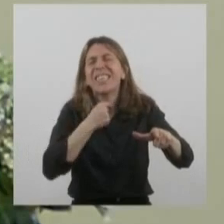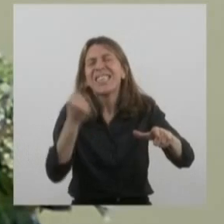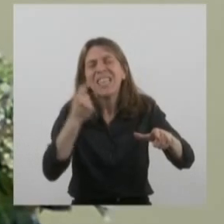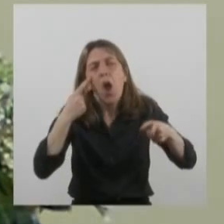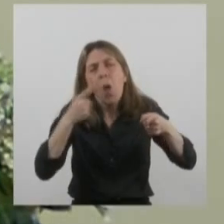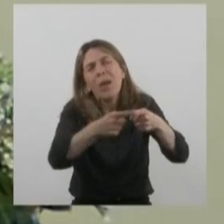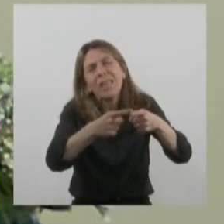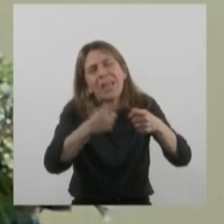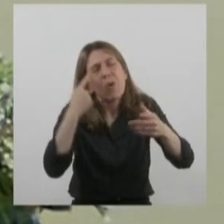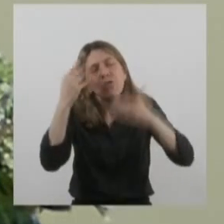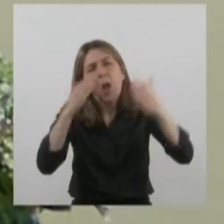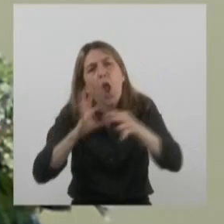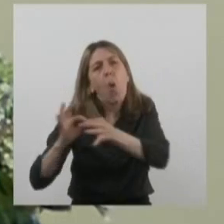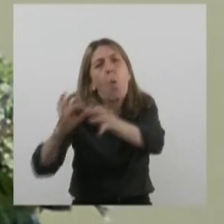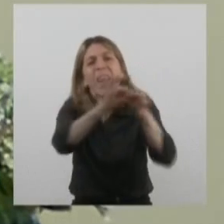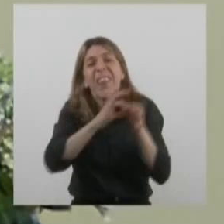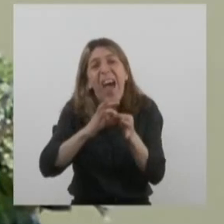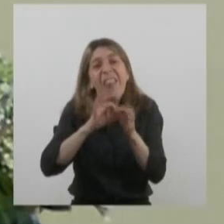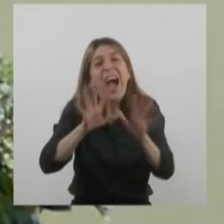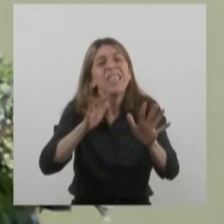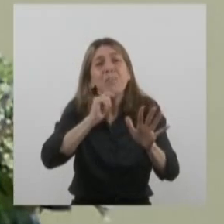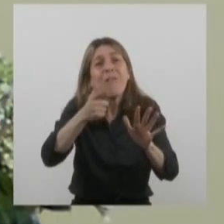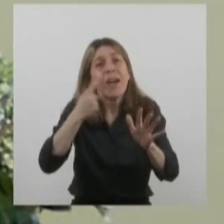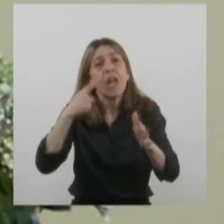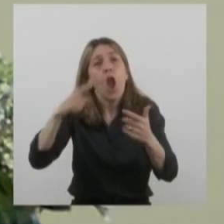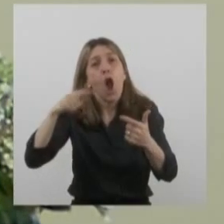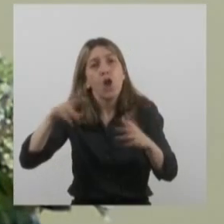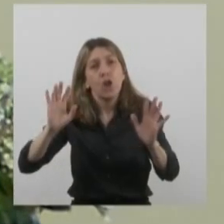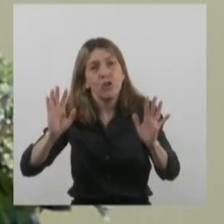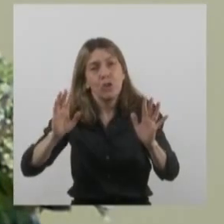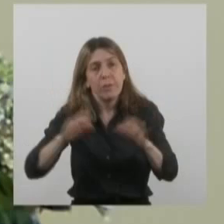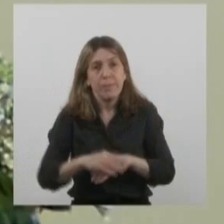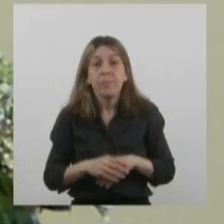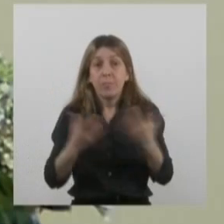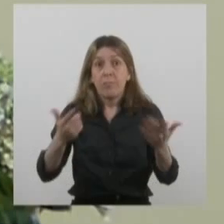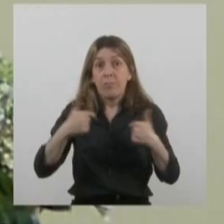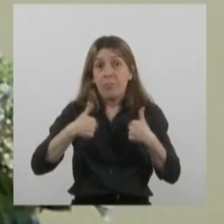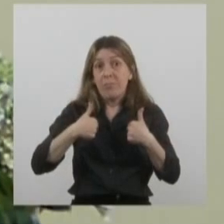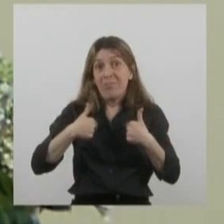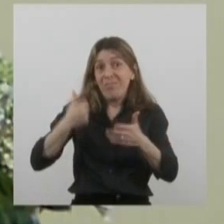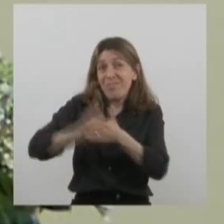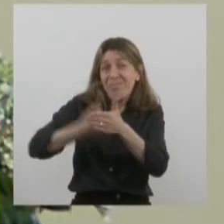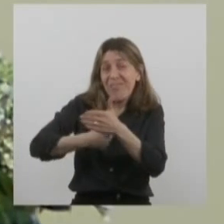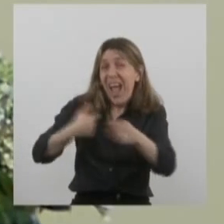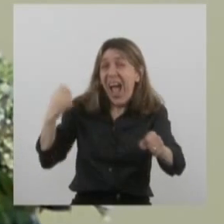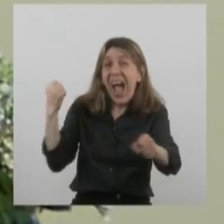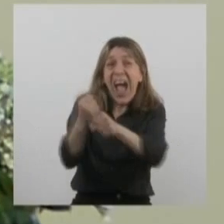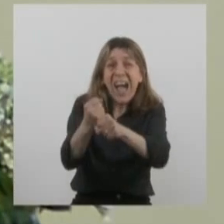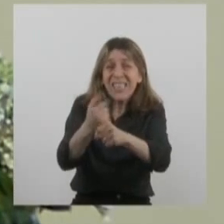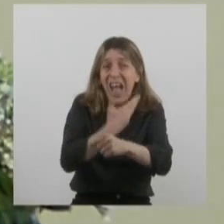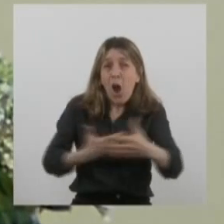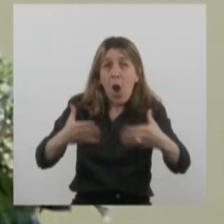pueblo, porque sabemos que así es mucho más fácil lograr los objetivos. Y yo hasta el último día